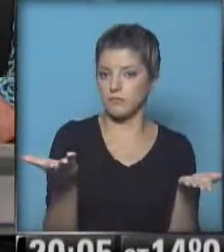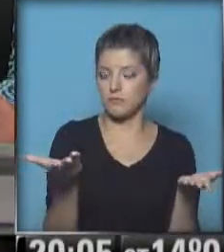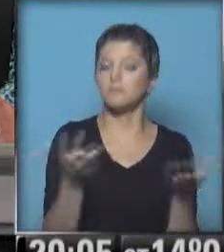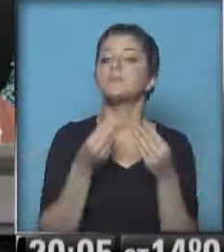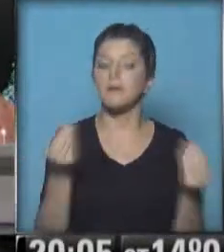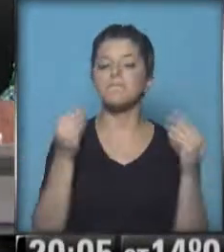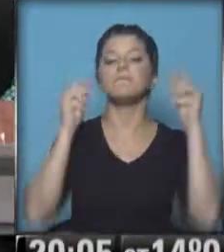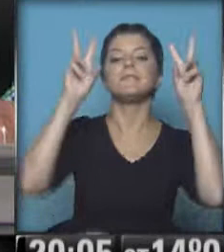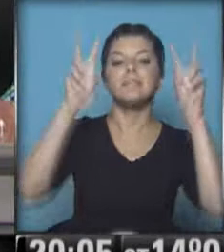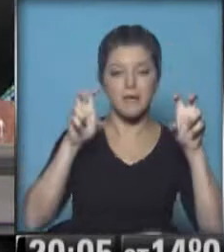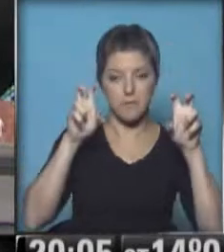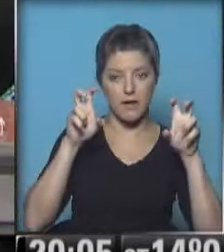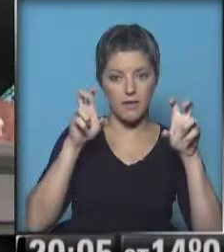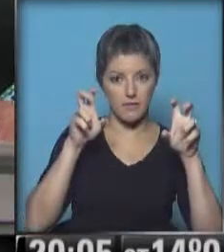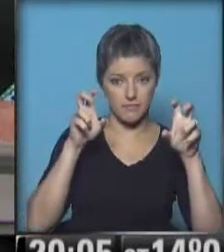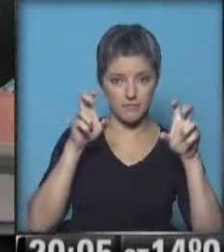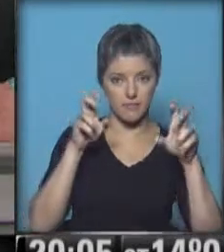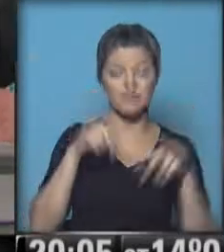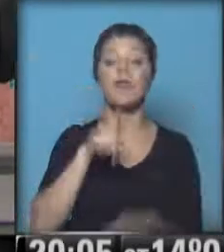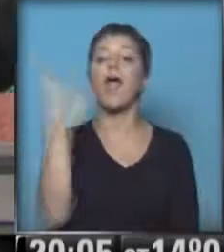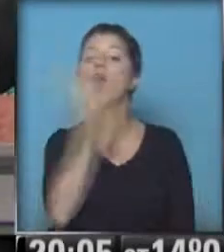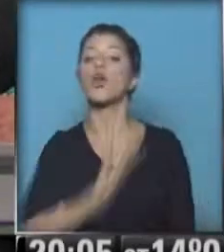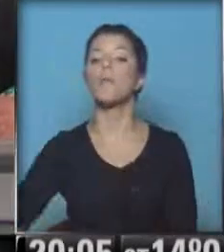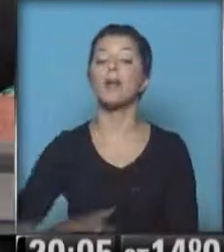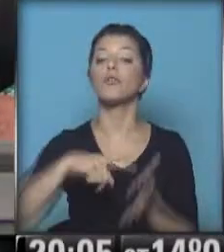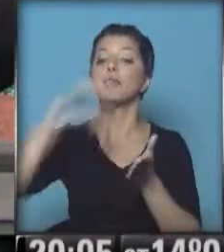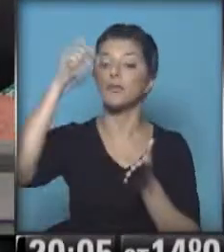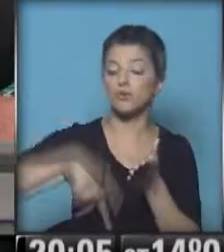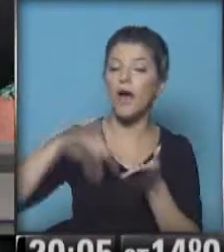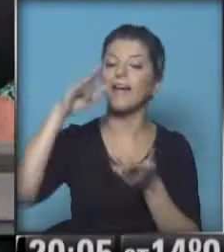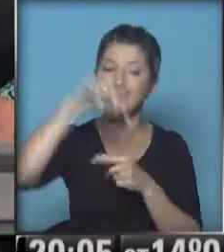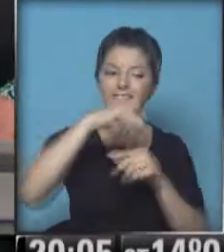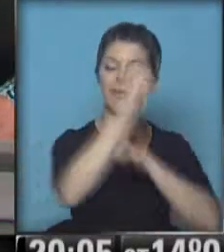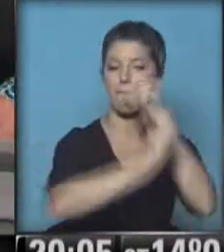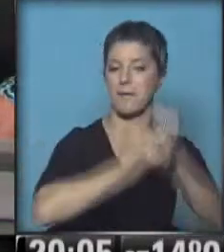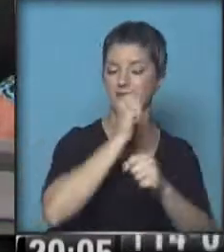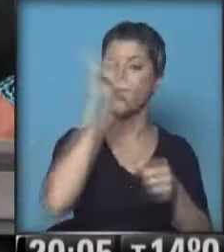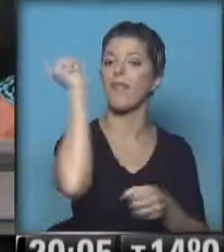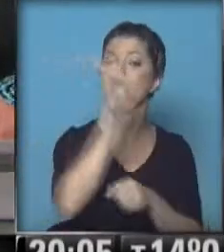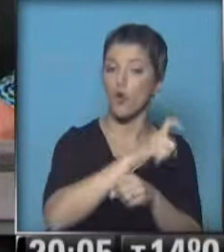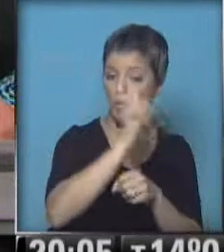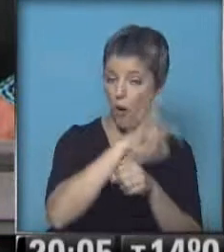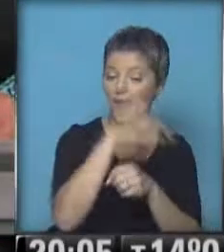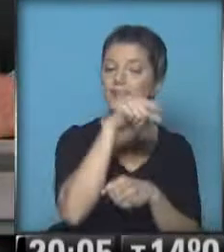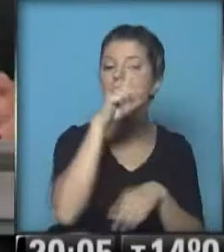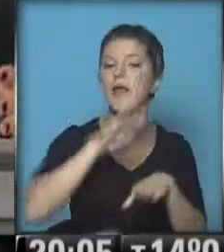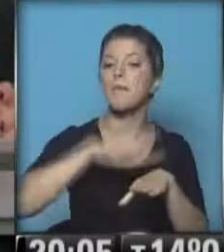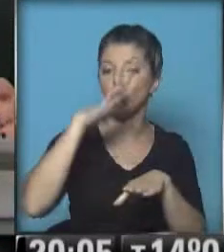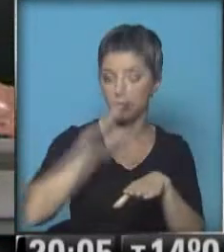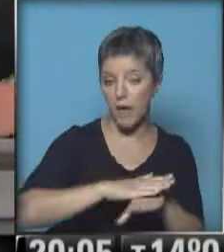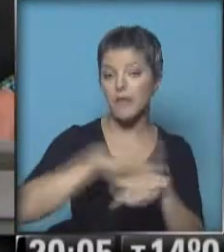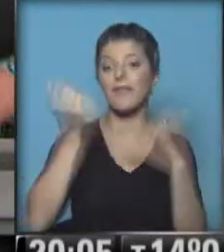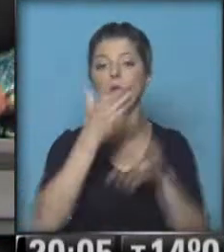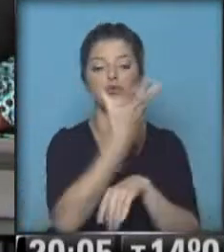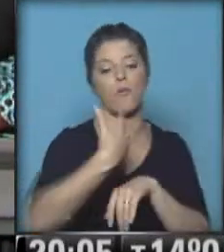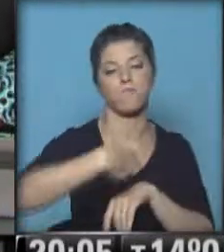tema de las concesiones del gobierno de la ciudad de Buenos Aires con estas empresas que son las encargadas de levantar los autos